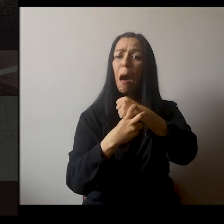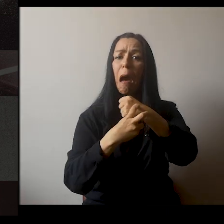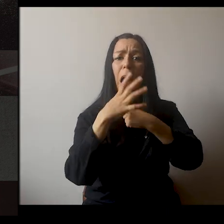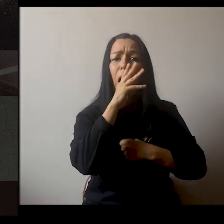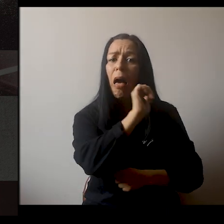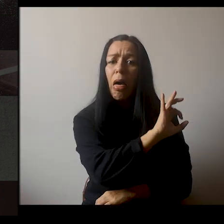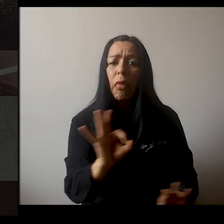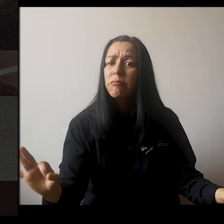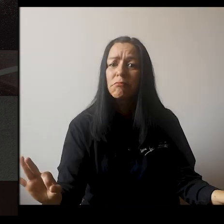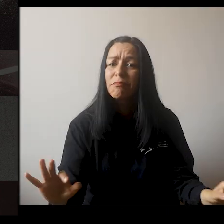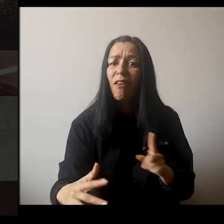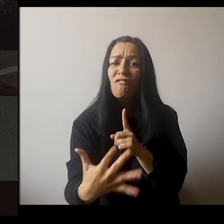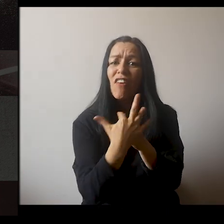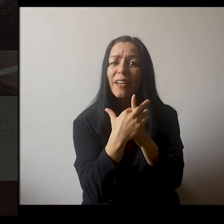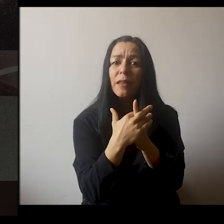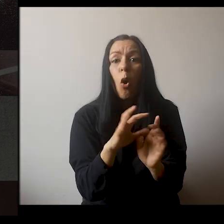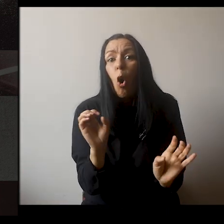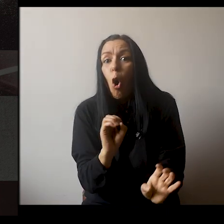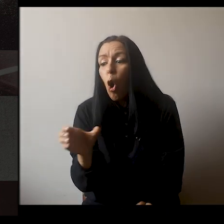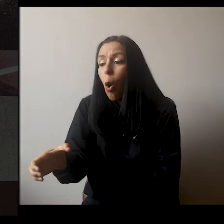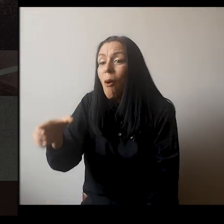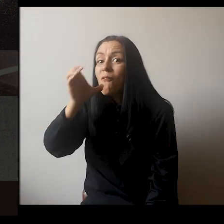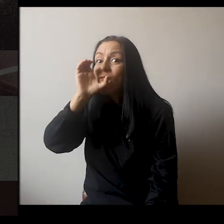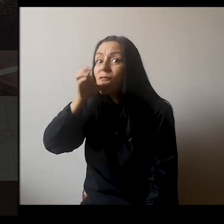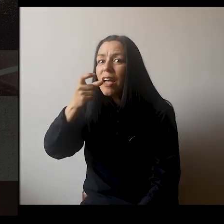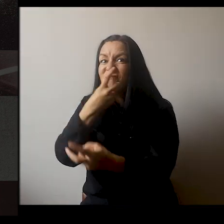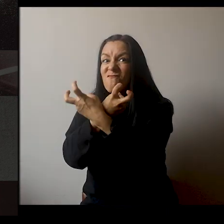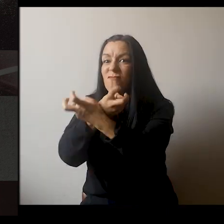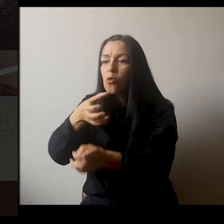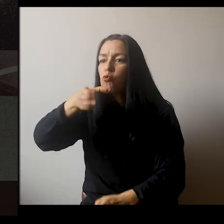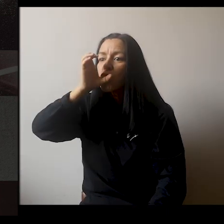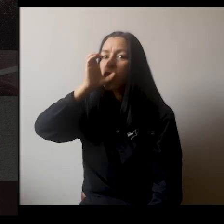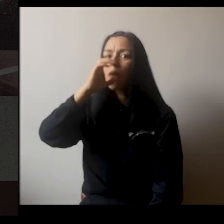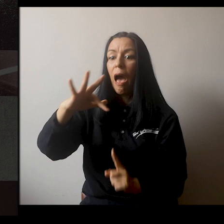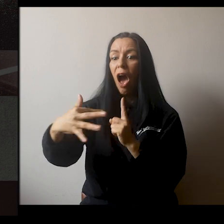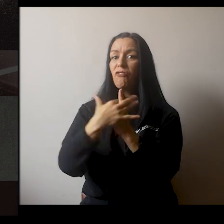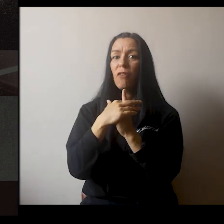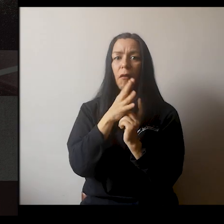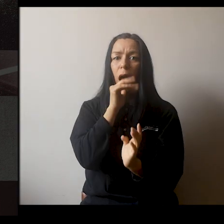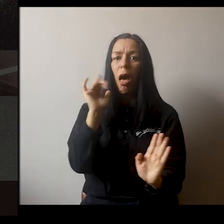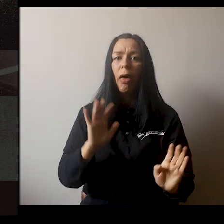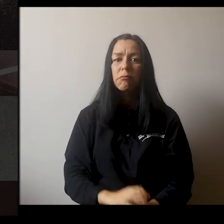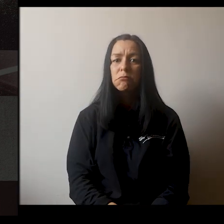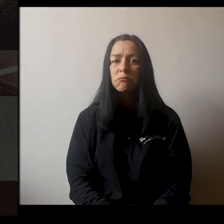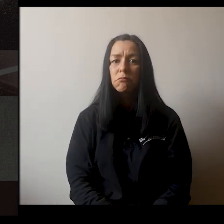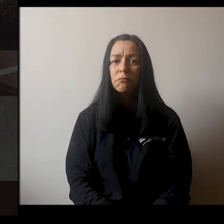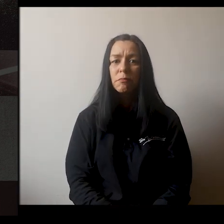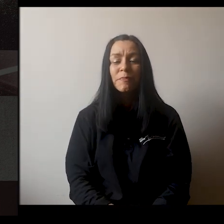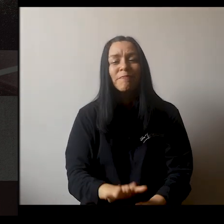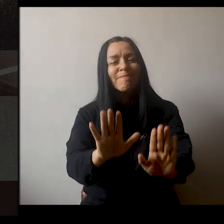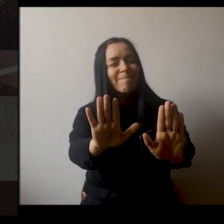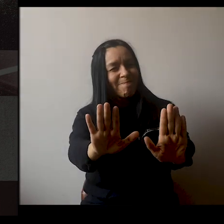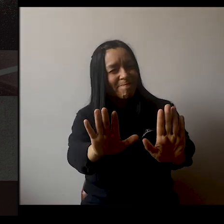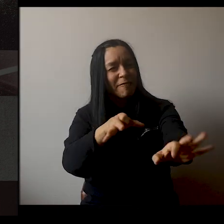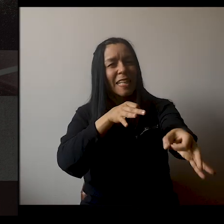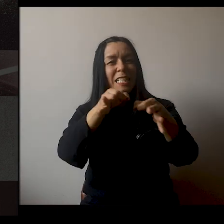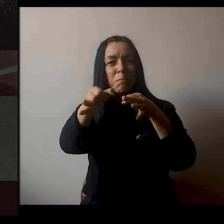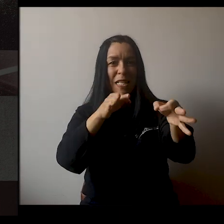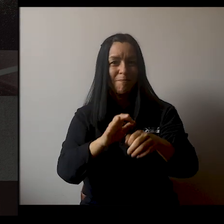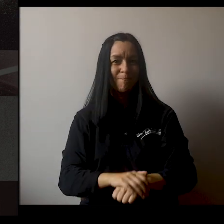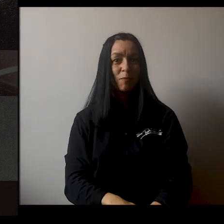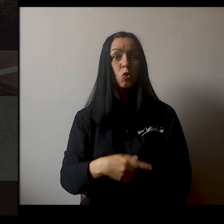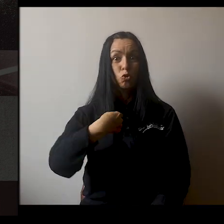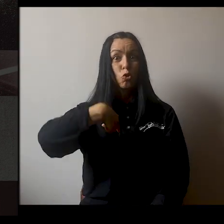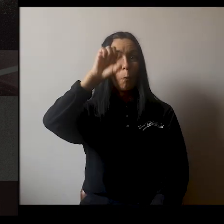manos sin que nada les pase. Y si beben algo venenoso, no les hará daño.